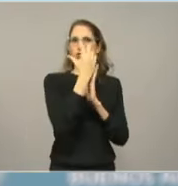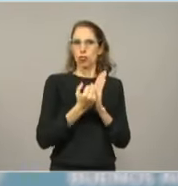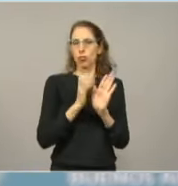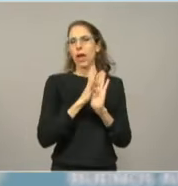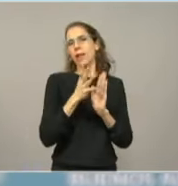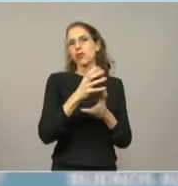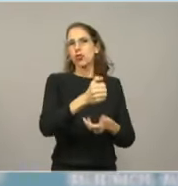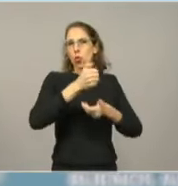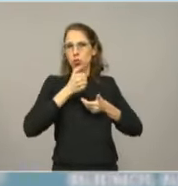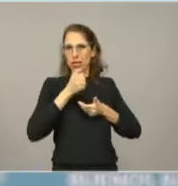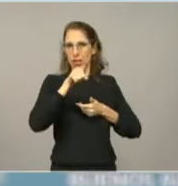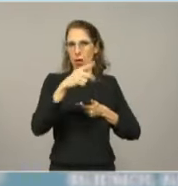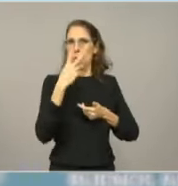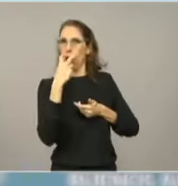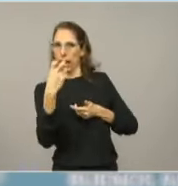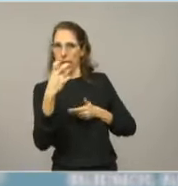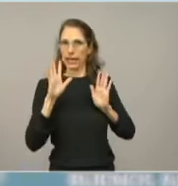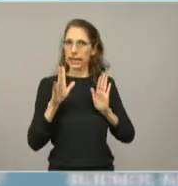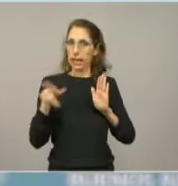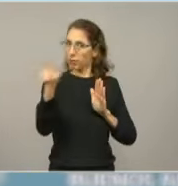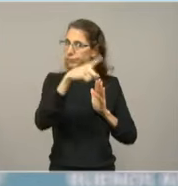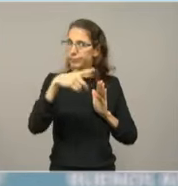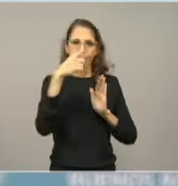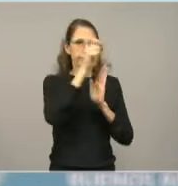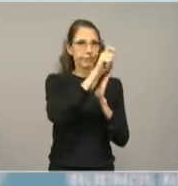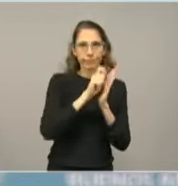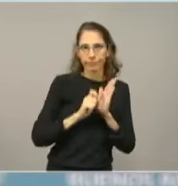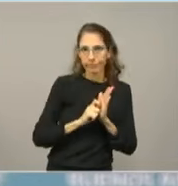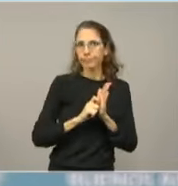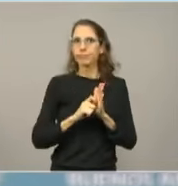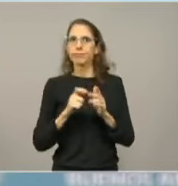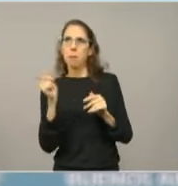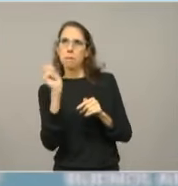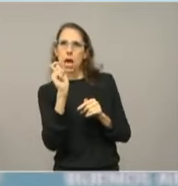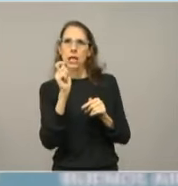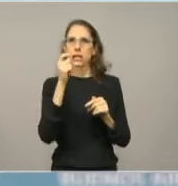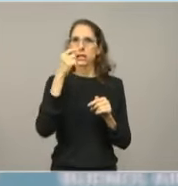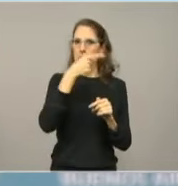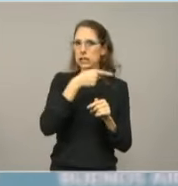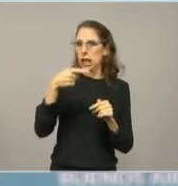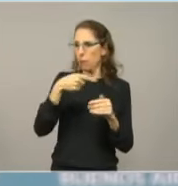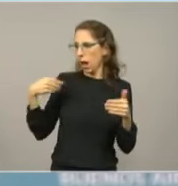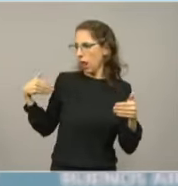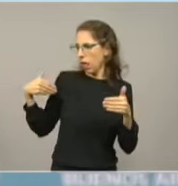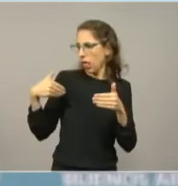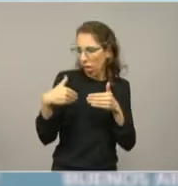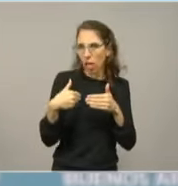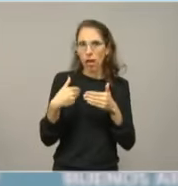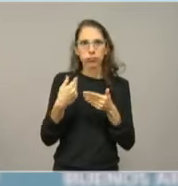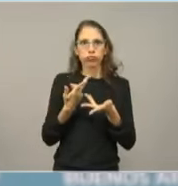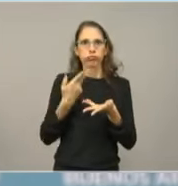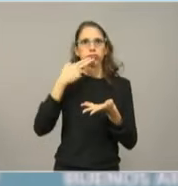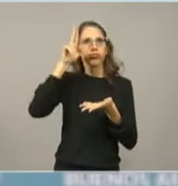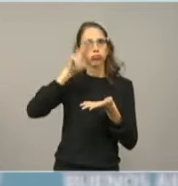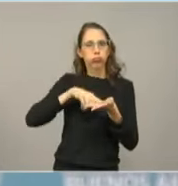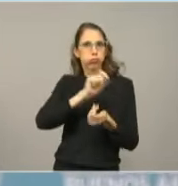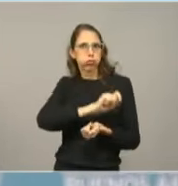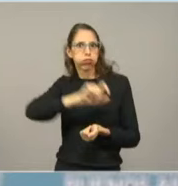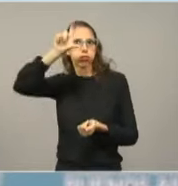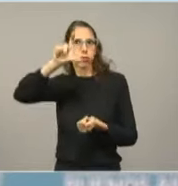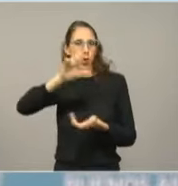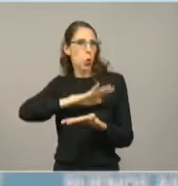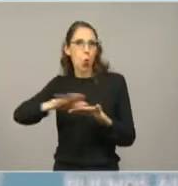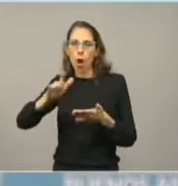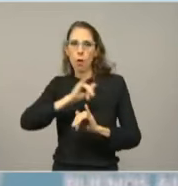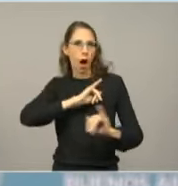energía en los últimos días las últimas semanas en los últimos meses se han establecido nuevos aumentos para